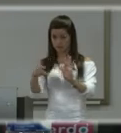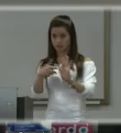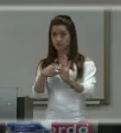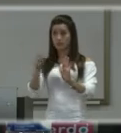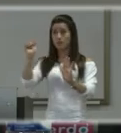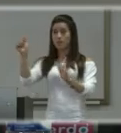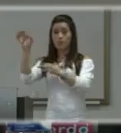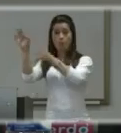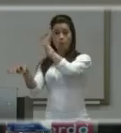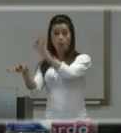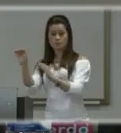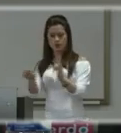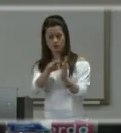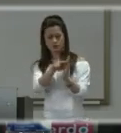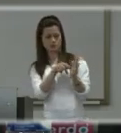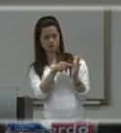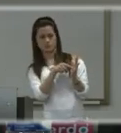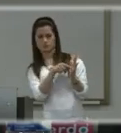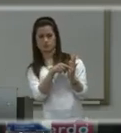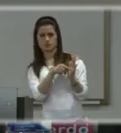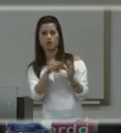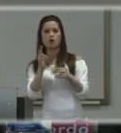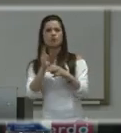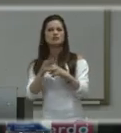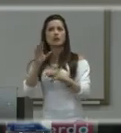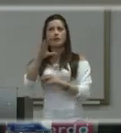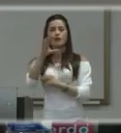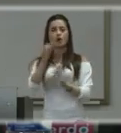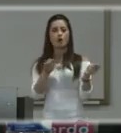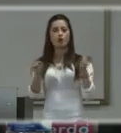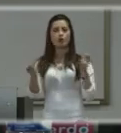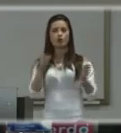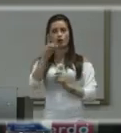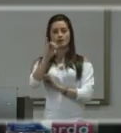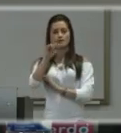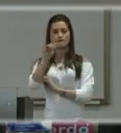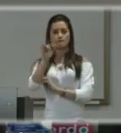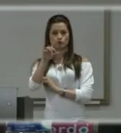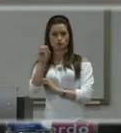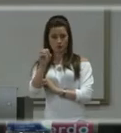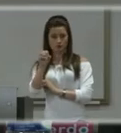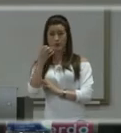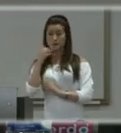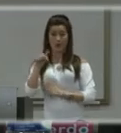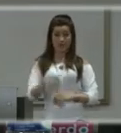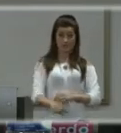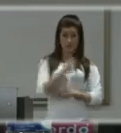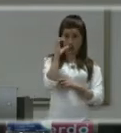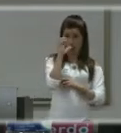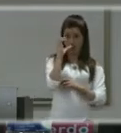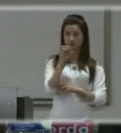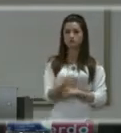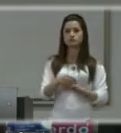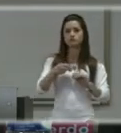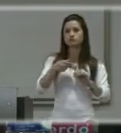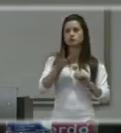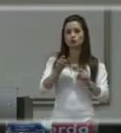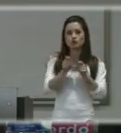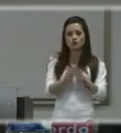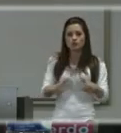que en derecho llamamos el control difuso de constitucionalidad. Es decir, no es como acá en Colombia que solamente la Corte